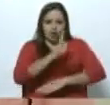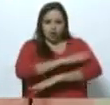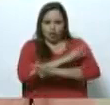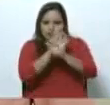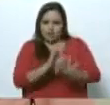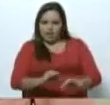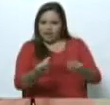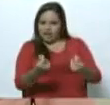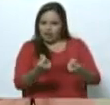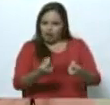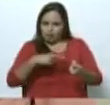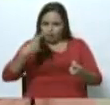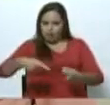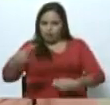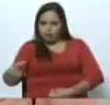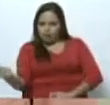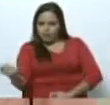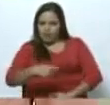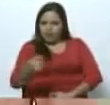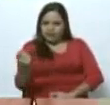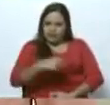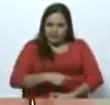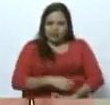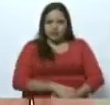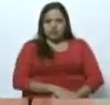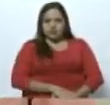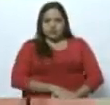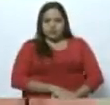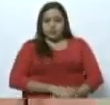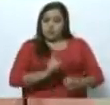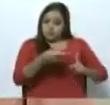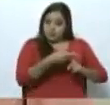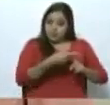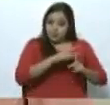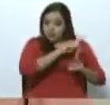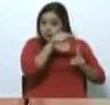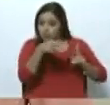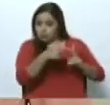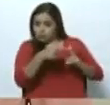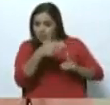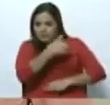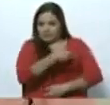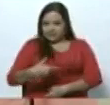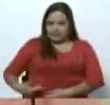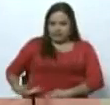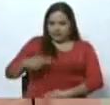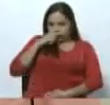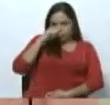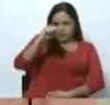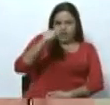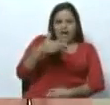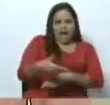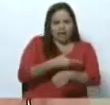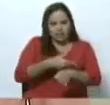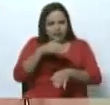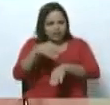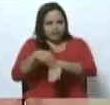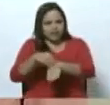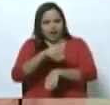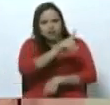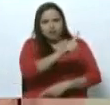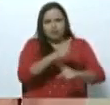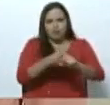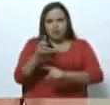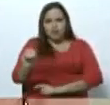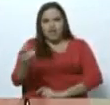de la economía para los próximos meses. Eso por un lado. Por el otro lado, el presidente de la República ha dicho que el 1x10 va a